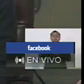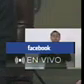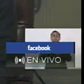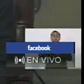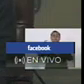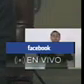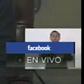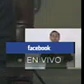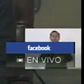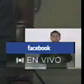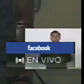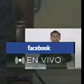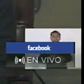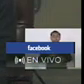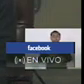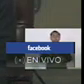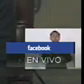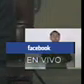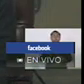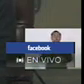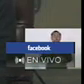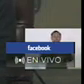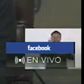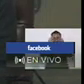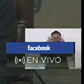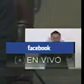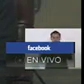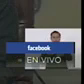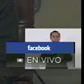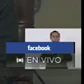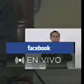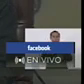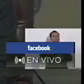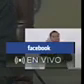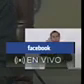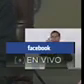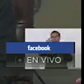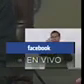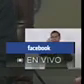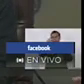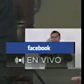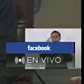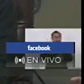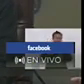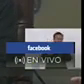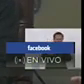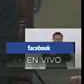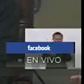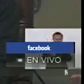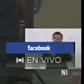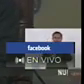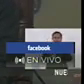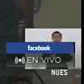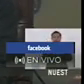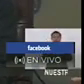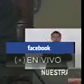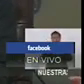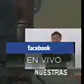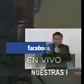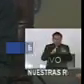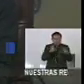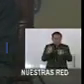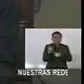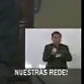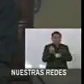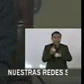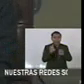esta es una medida es una decisión que se ha tomado de la ligera se ha tomado en consulta con especialistas tomando consulta comiendo